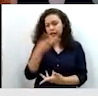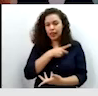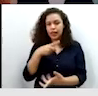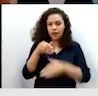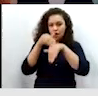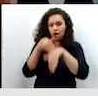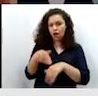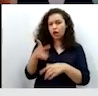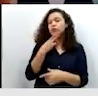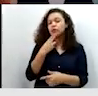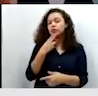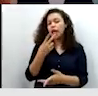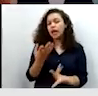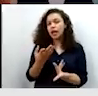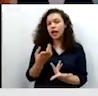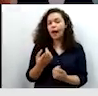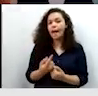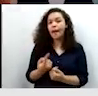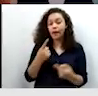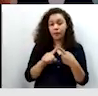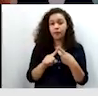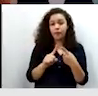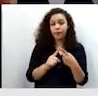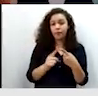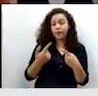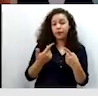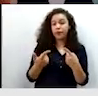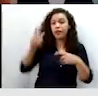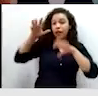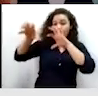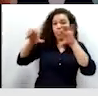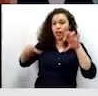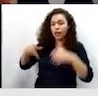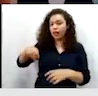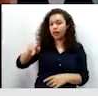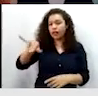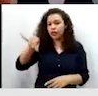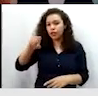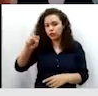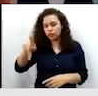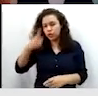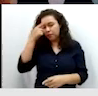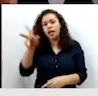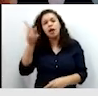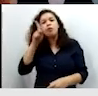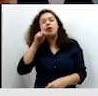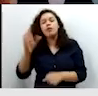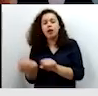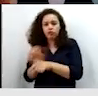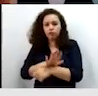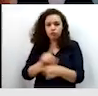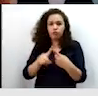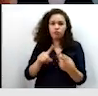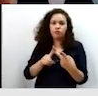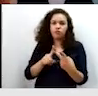aplicar. Como una de ellas es de que acudan a los kioscos para una prueba COVID o acudan hasta inclusive